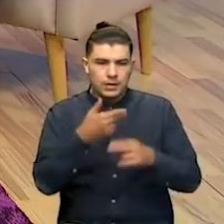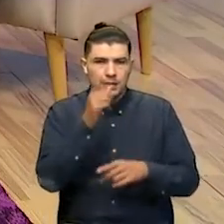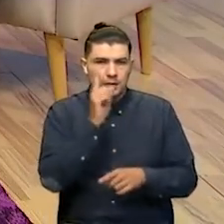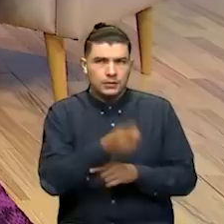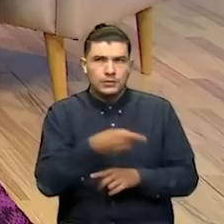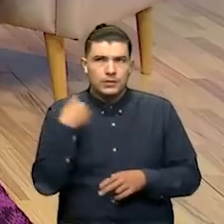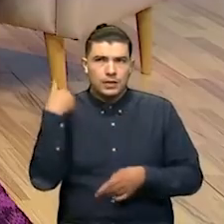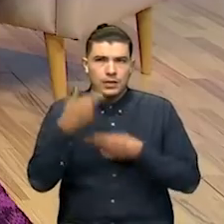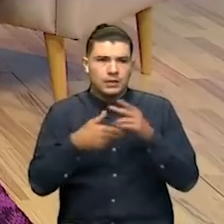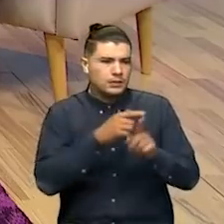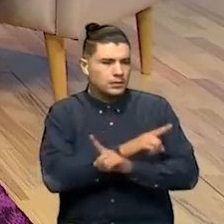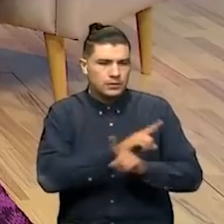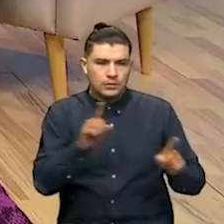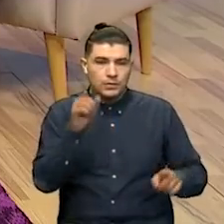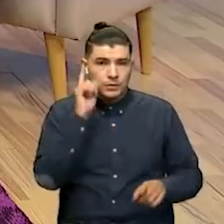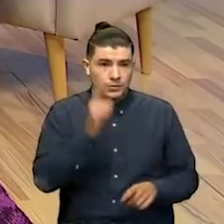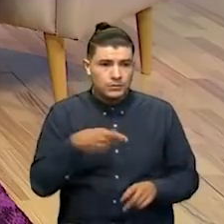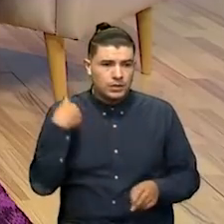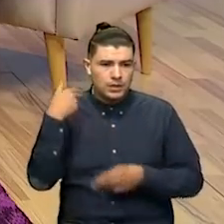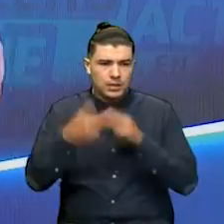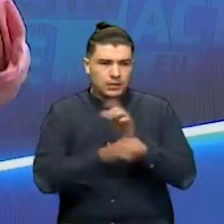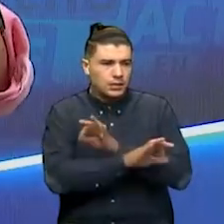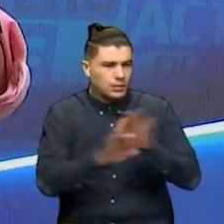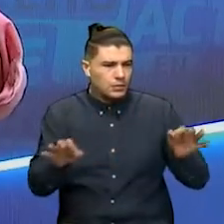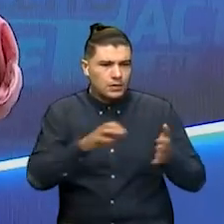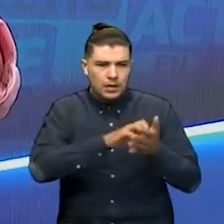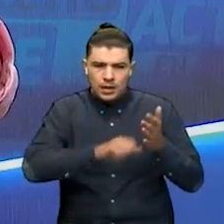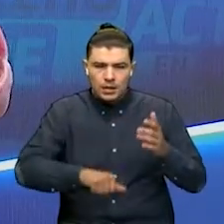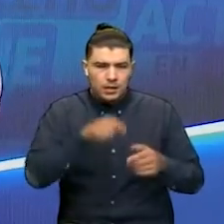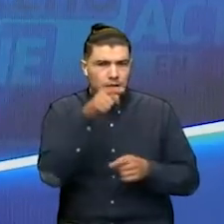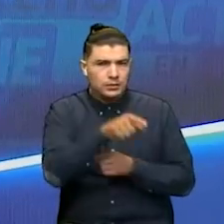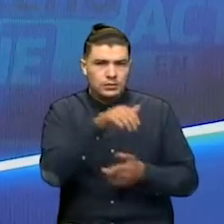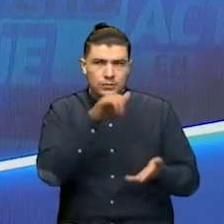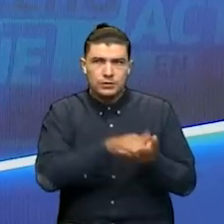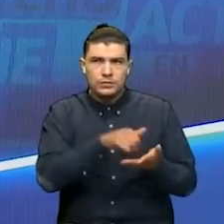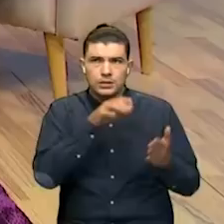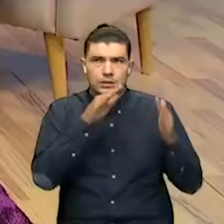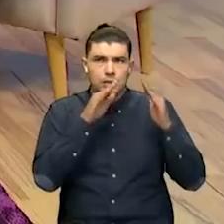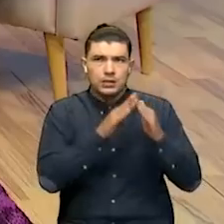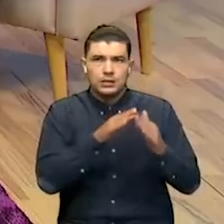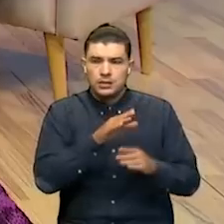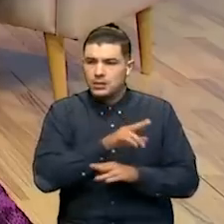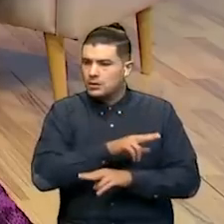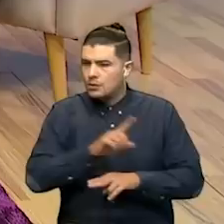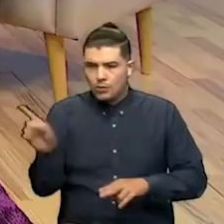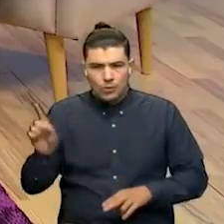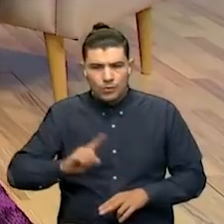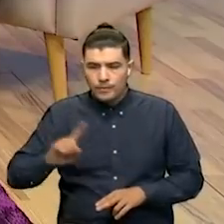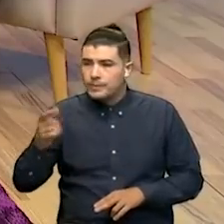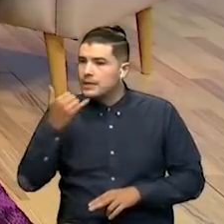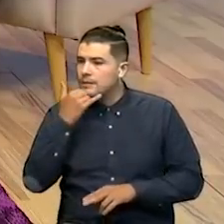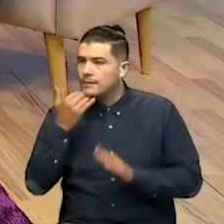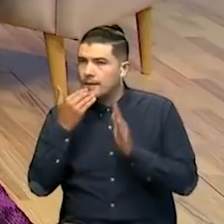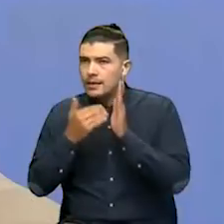sea, ese título de herencia nunca se le quita a ese bien. Normalmente no. ¿Qué es lo que pasa?